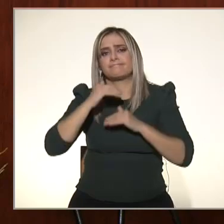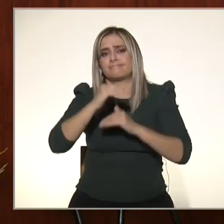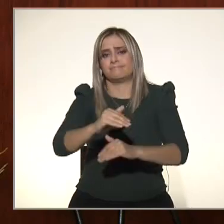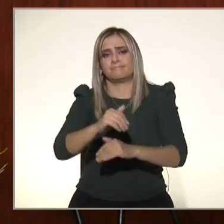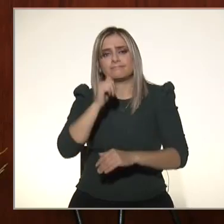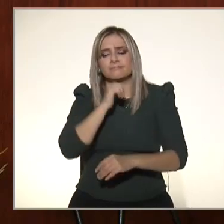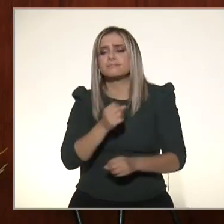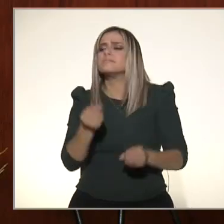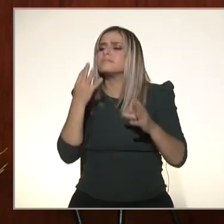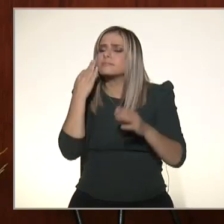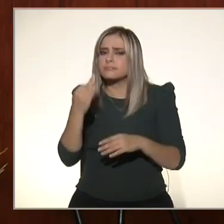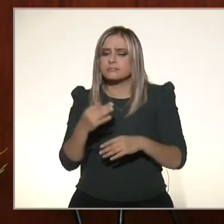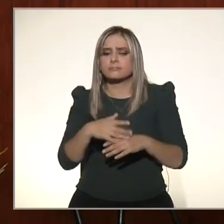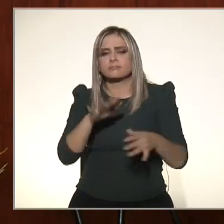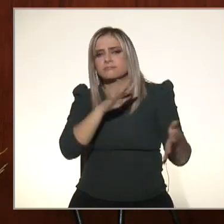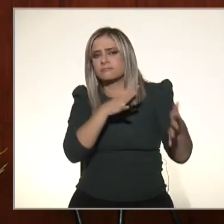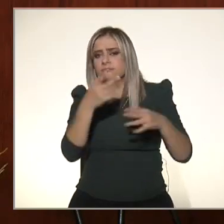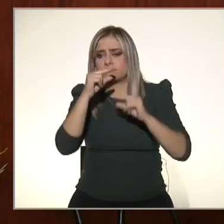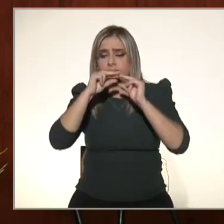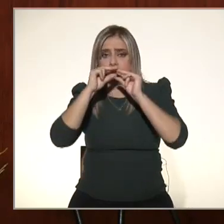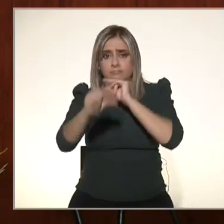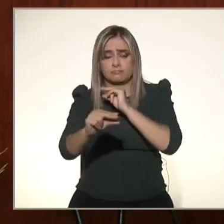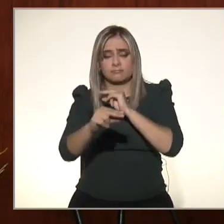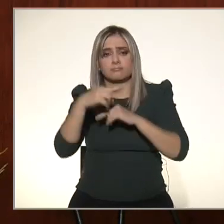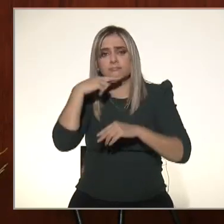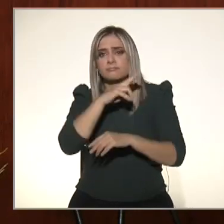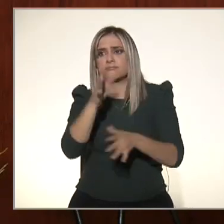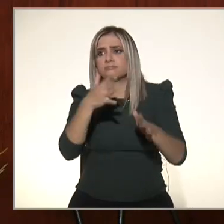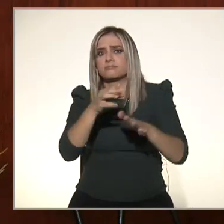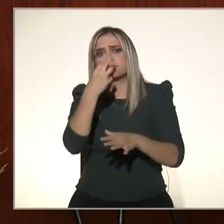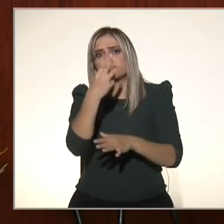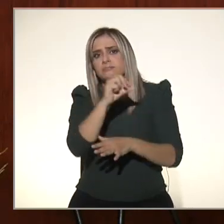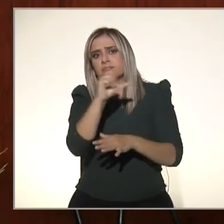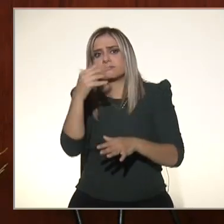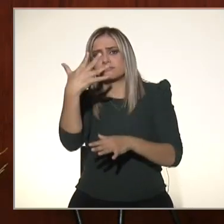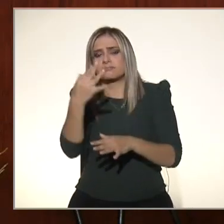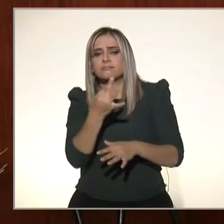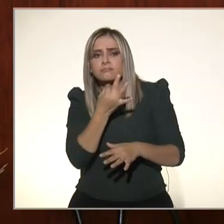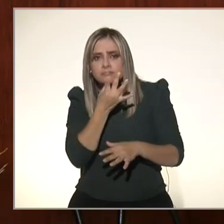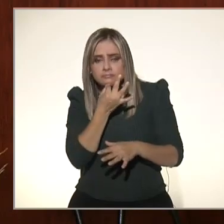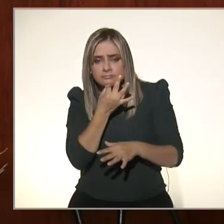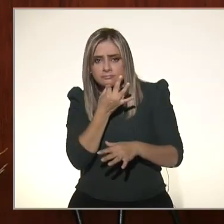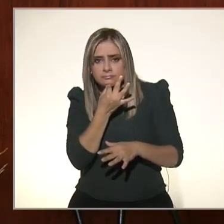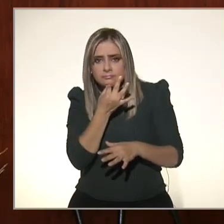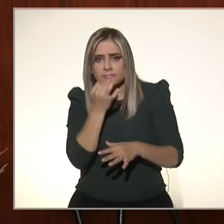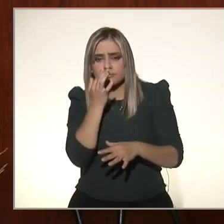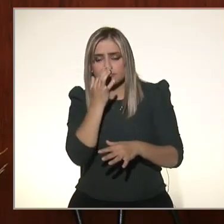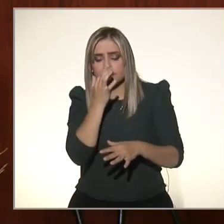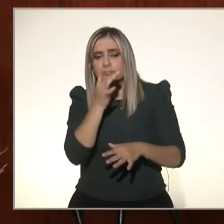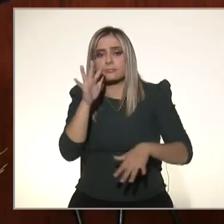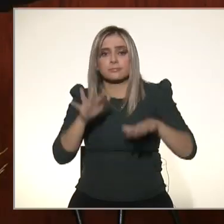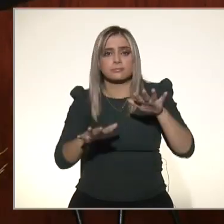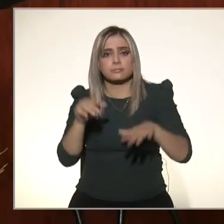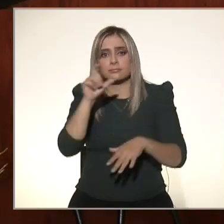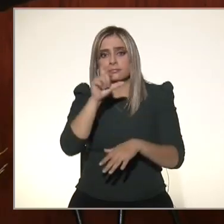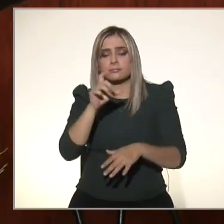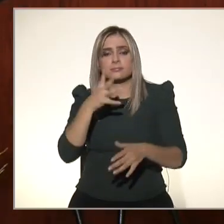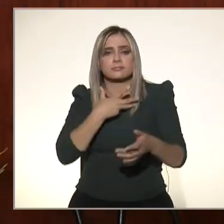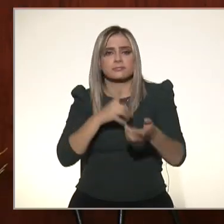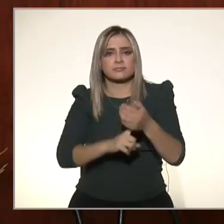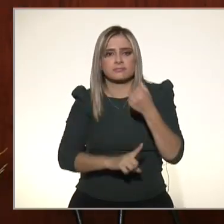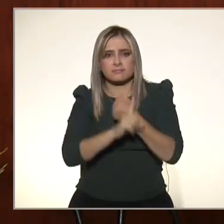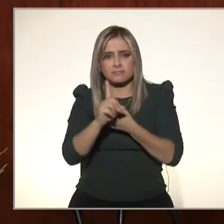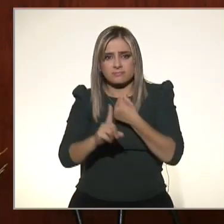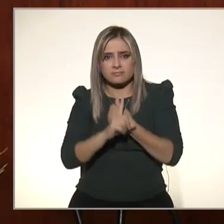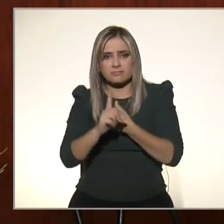una actividad sexual. Más o menos una eyaculación se presenta alrededor de 3 a 5 minutos. Y en ocasiones cuando hay una disfunción, como